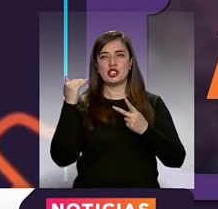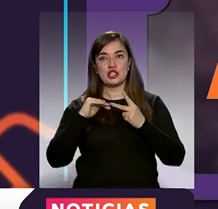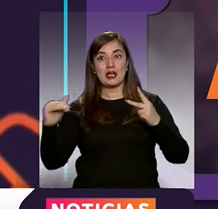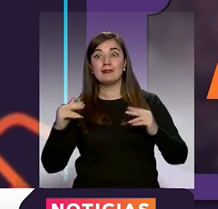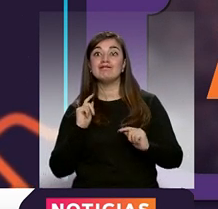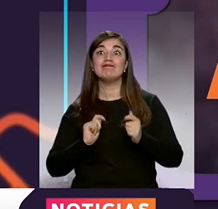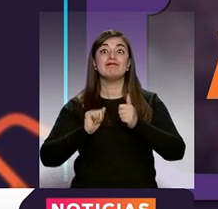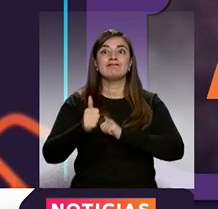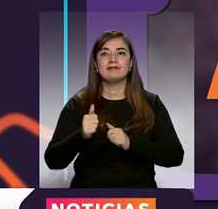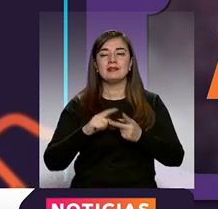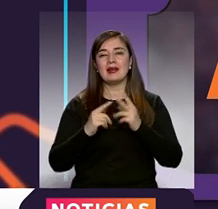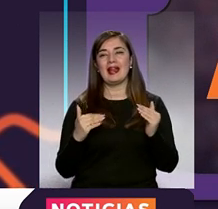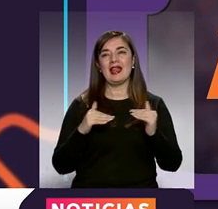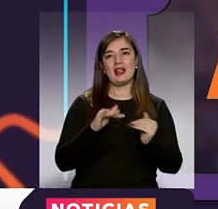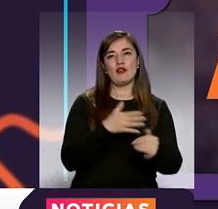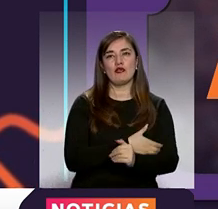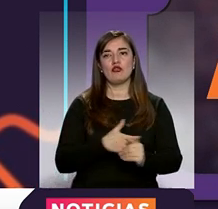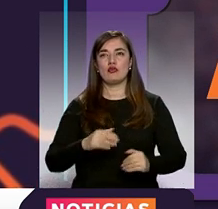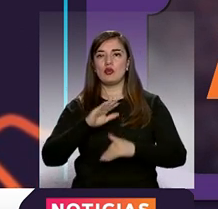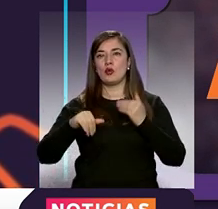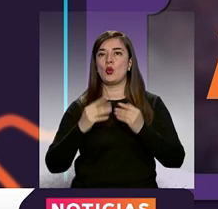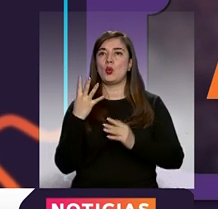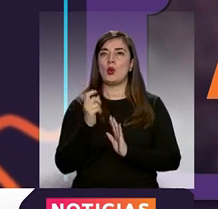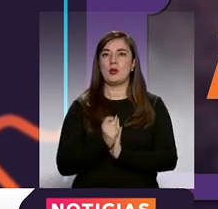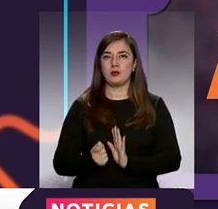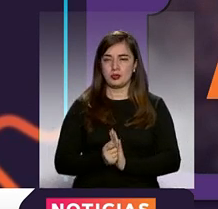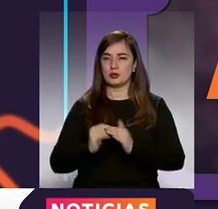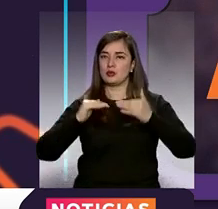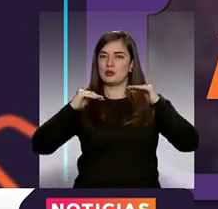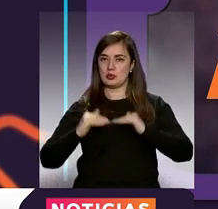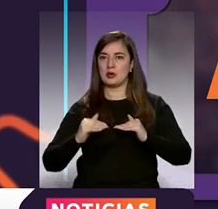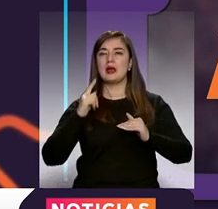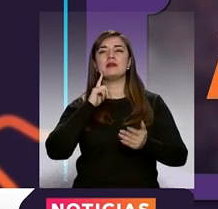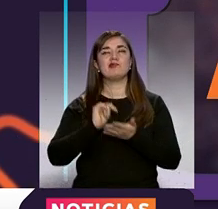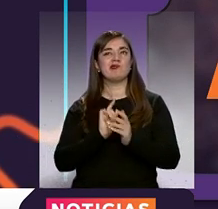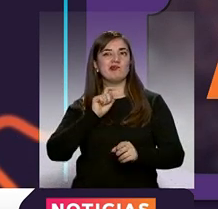perseguir a Santa Fe y a Equidad y Fortaleza con 4 unidades intentando meterse en la pelea.